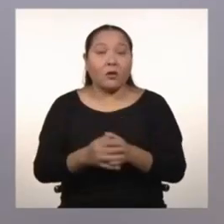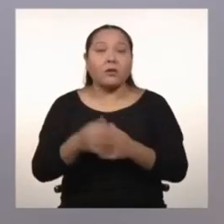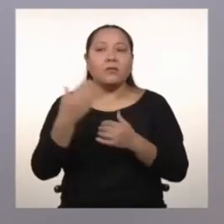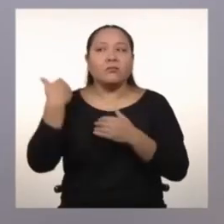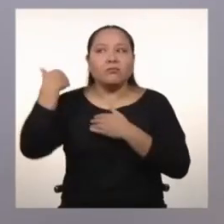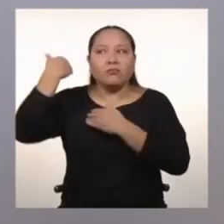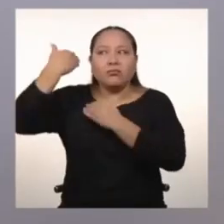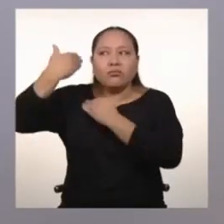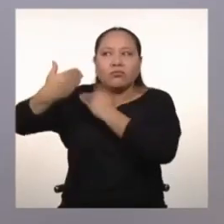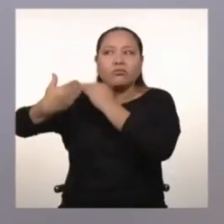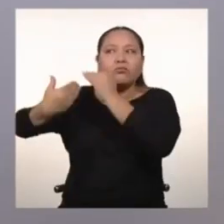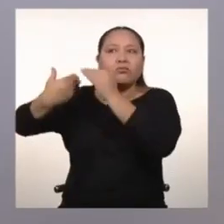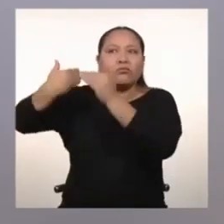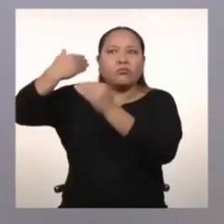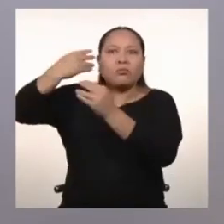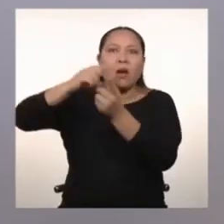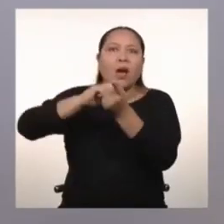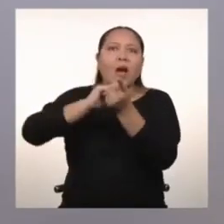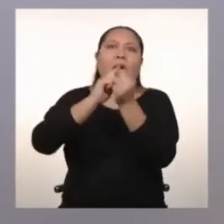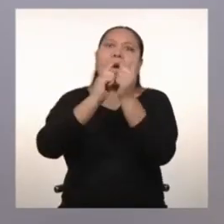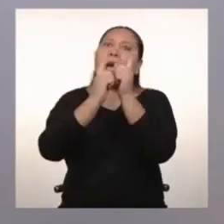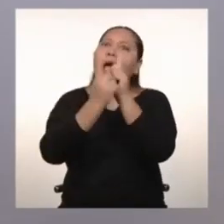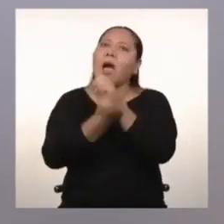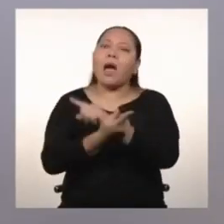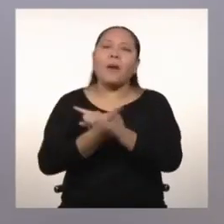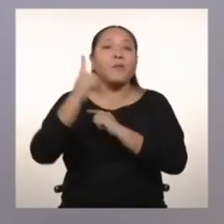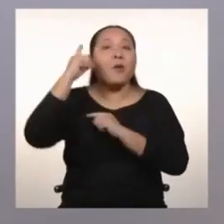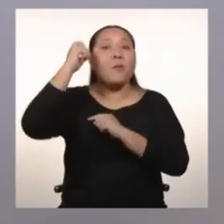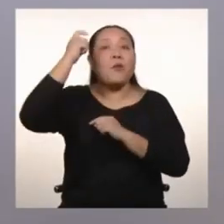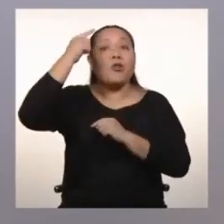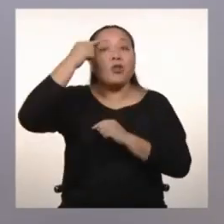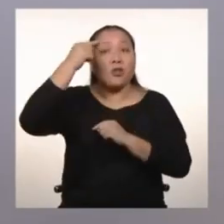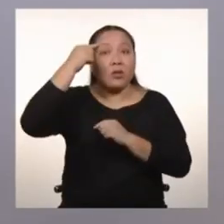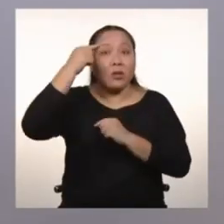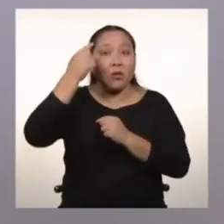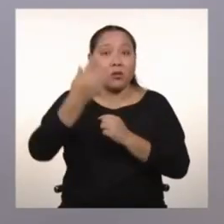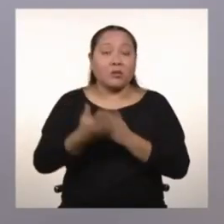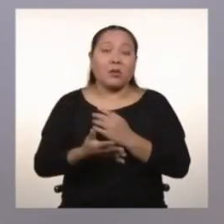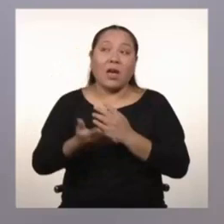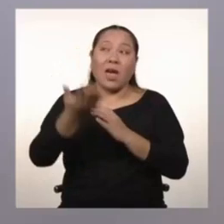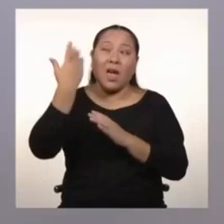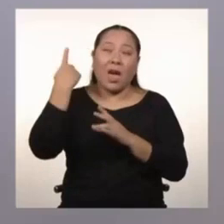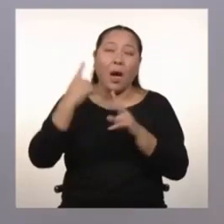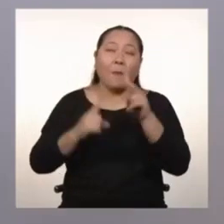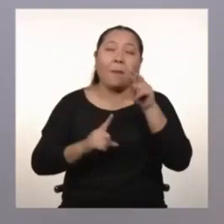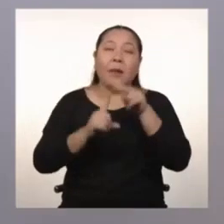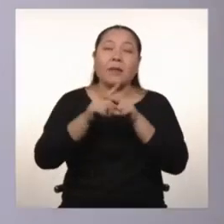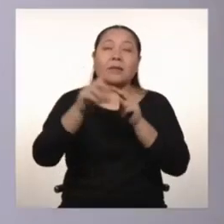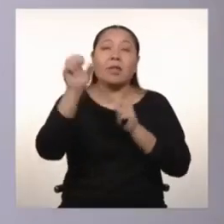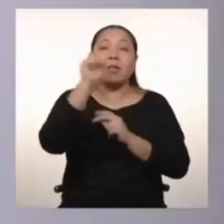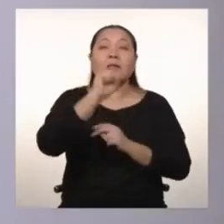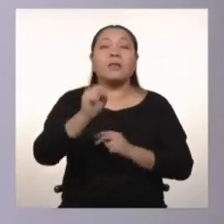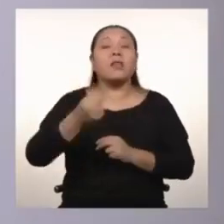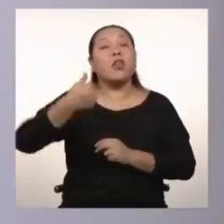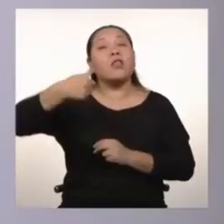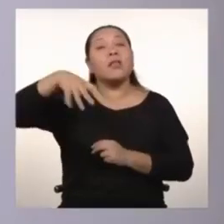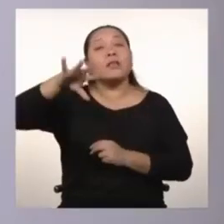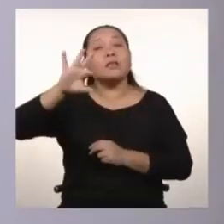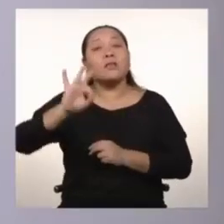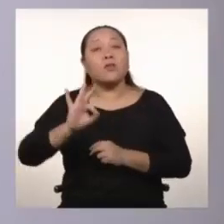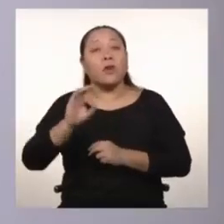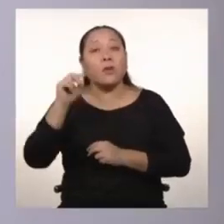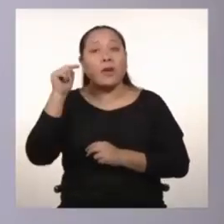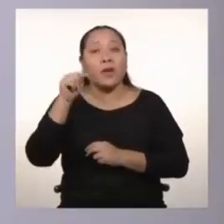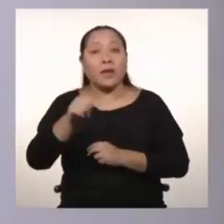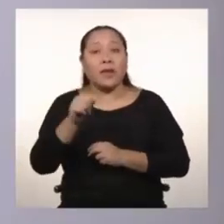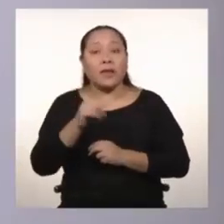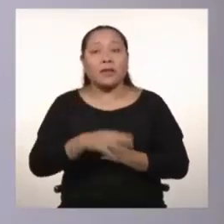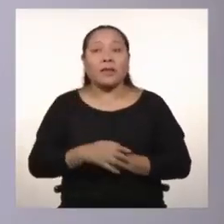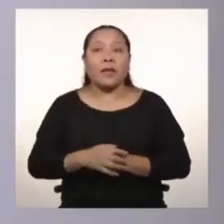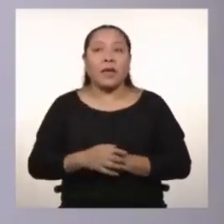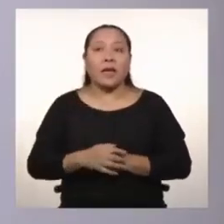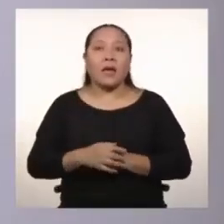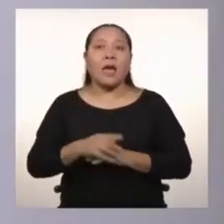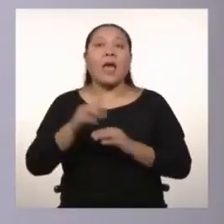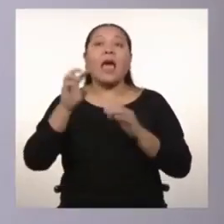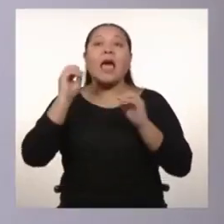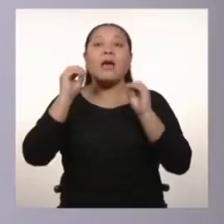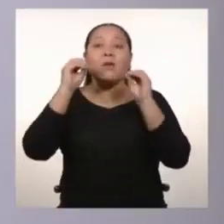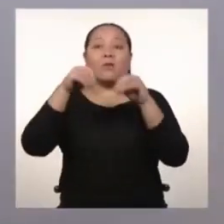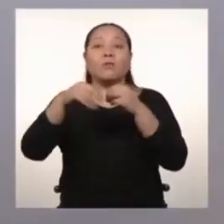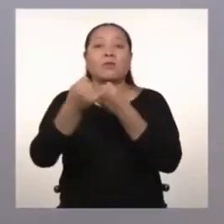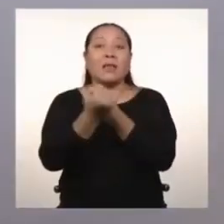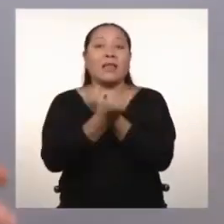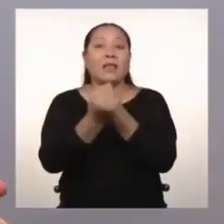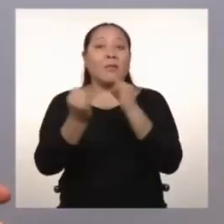de muchos cambios políticos que se dieron en nuestro país en el siglo XIX, el siglo donde se estableció nuestra